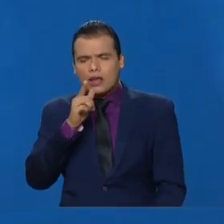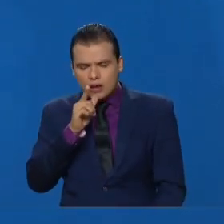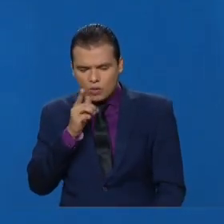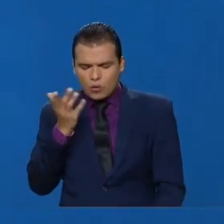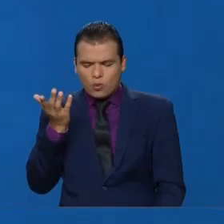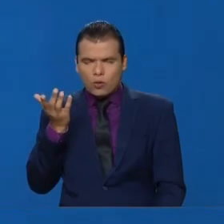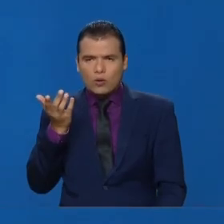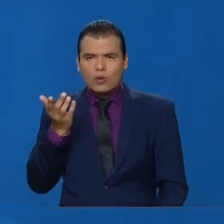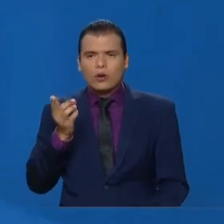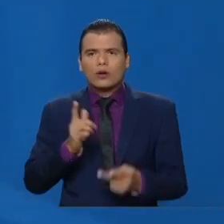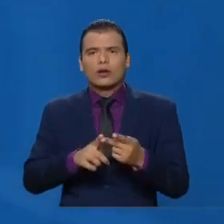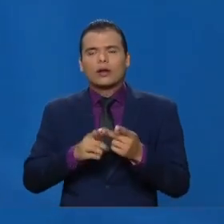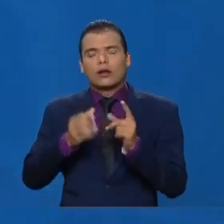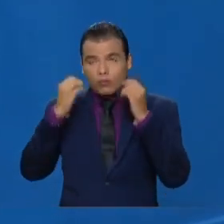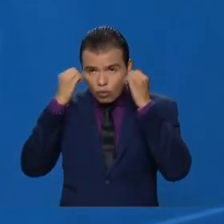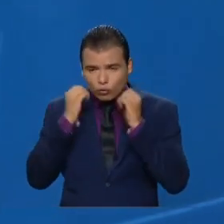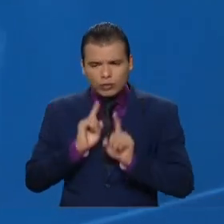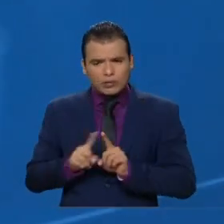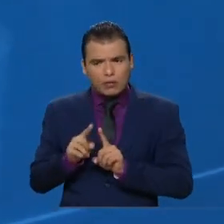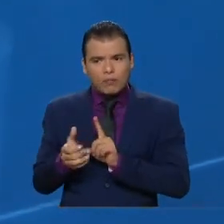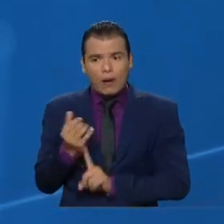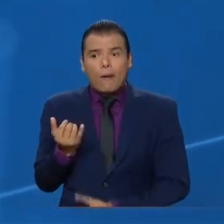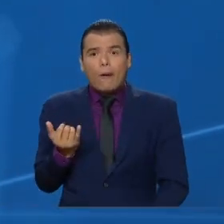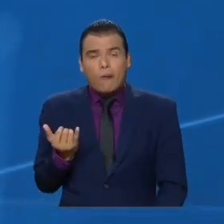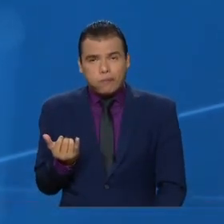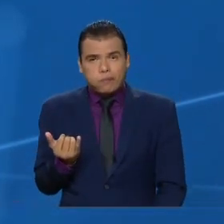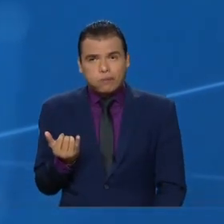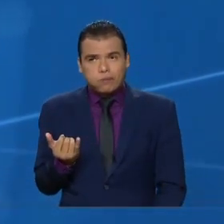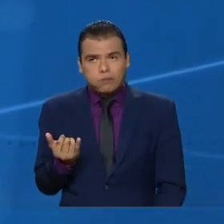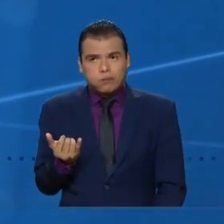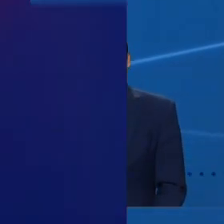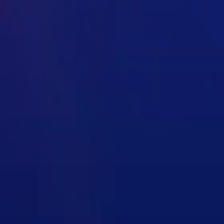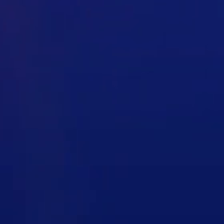Bolívar, buenas tardes. Cuéntenos, por favor, cómo organizaron esta gazapera.